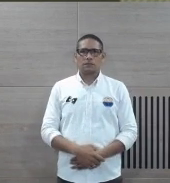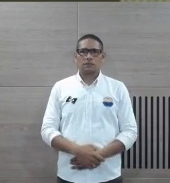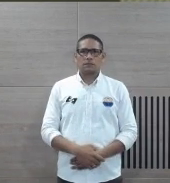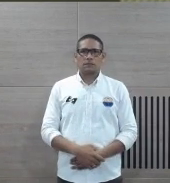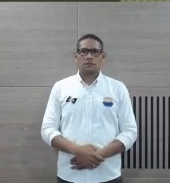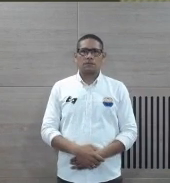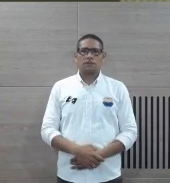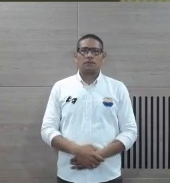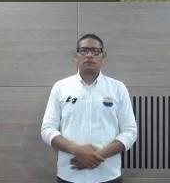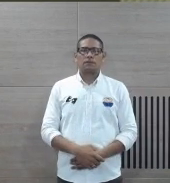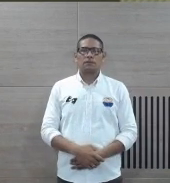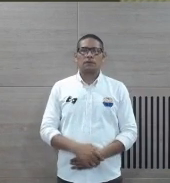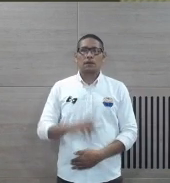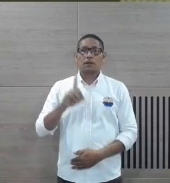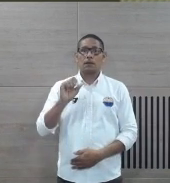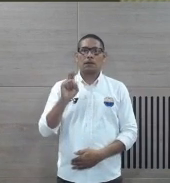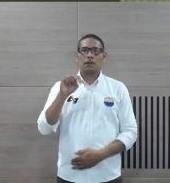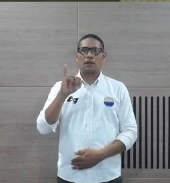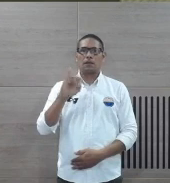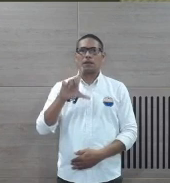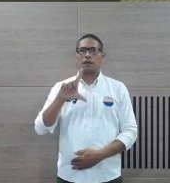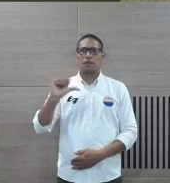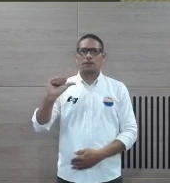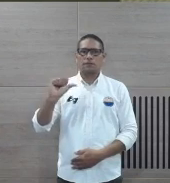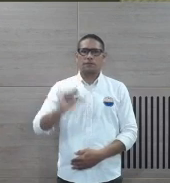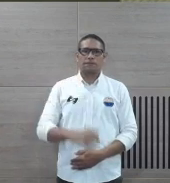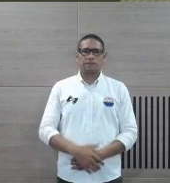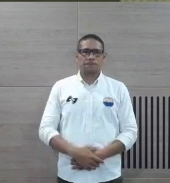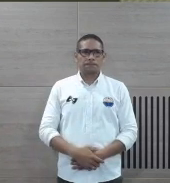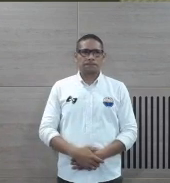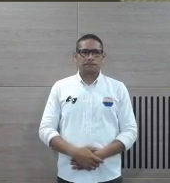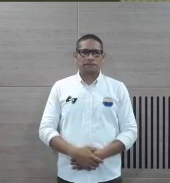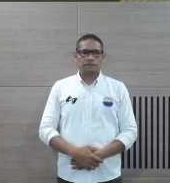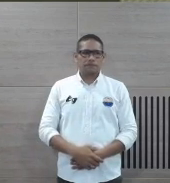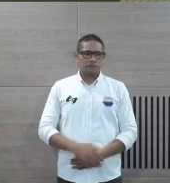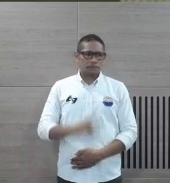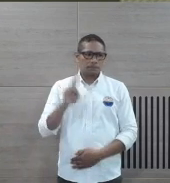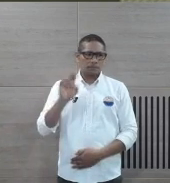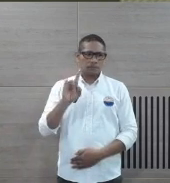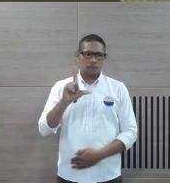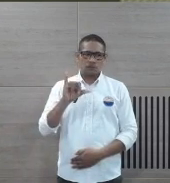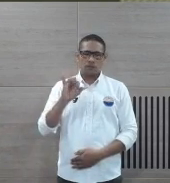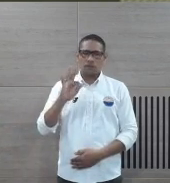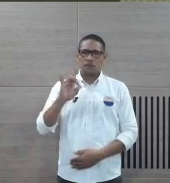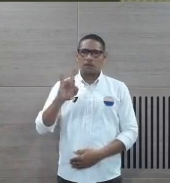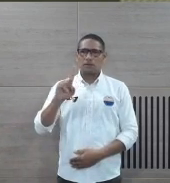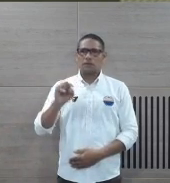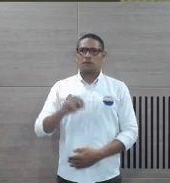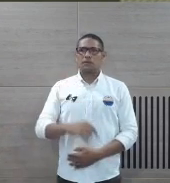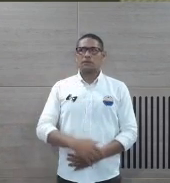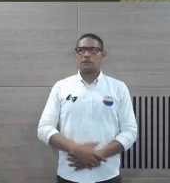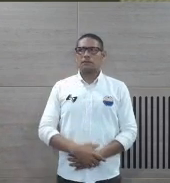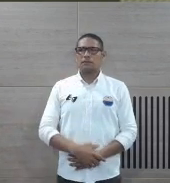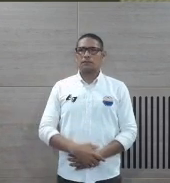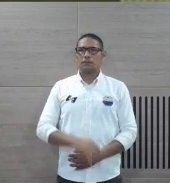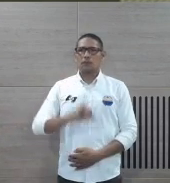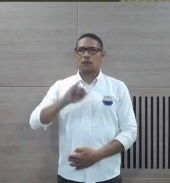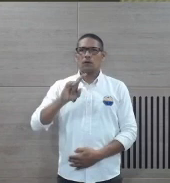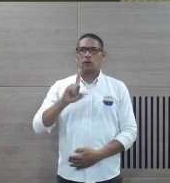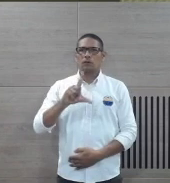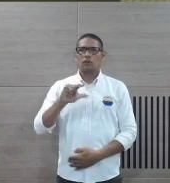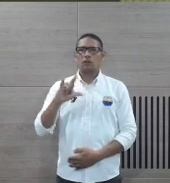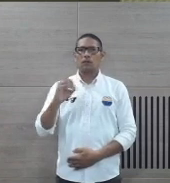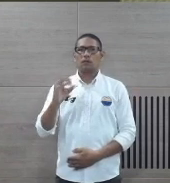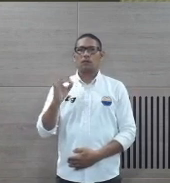Sofía Arregocés Gómez. Zuleidis Joana Moreno Díaz. Julio Mario Osorio Salgado. Alan José